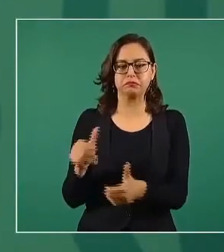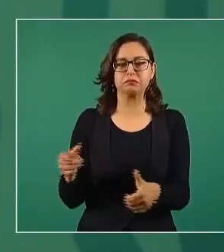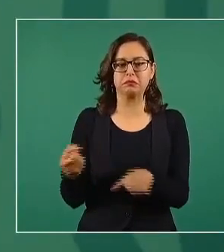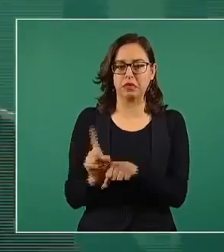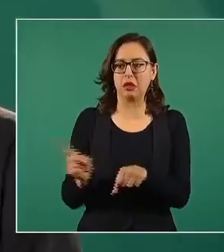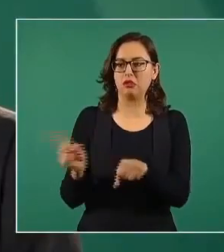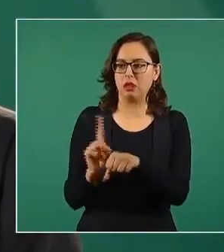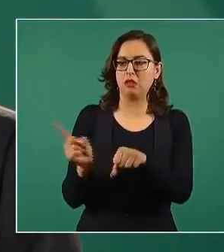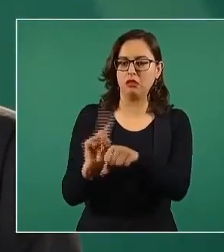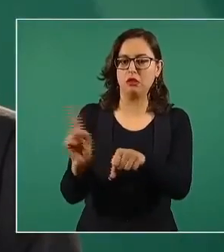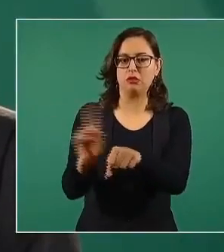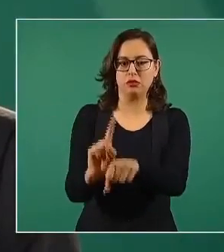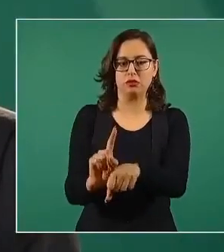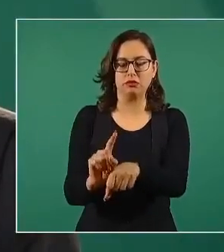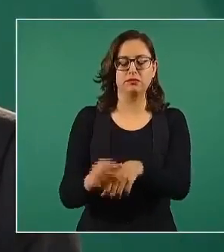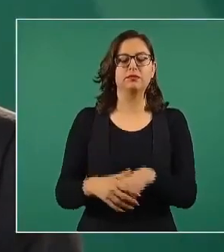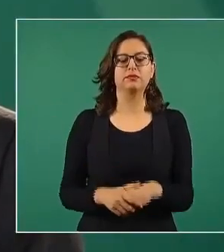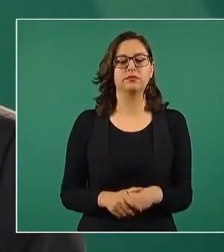recaudación.